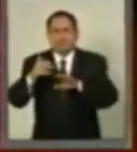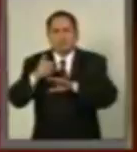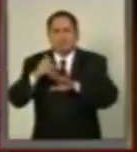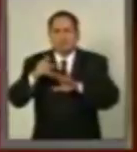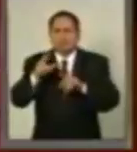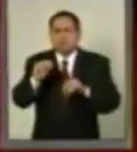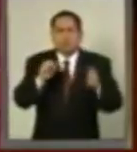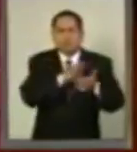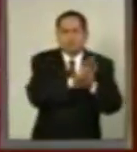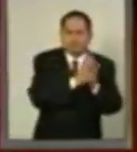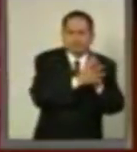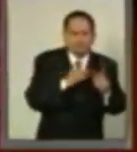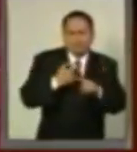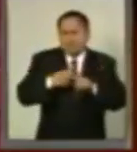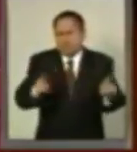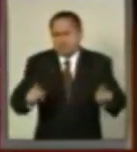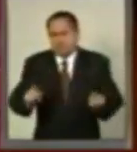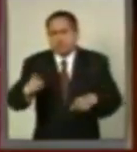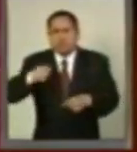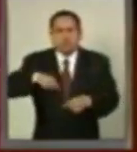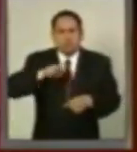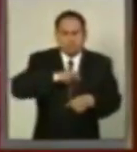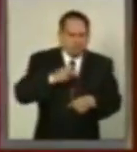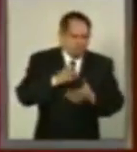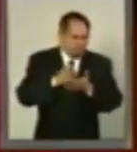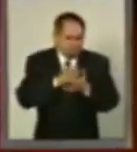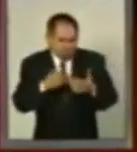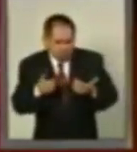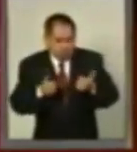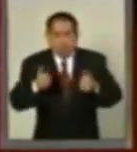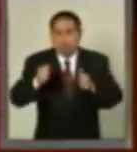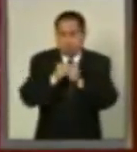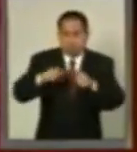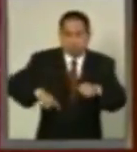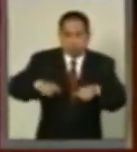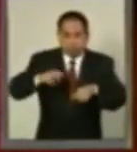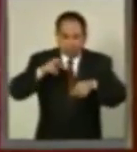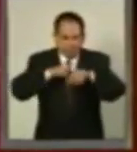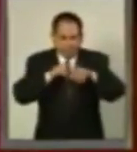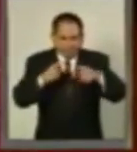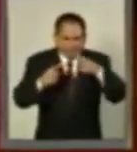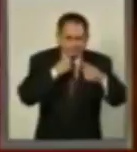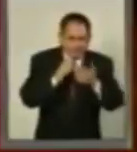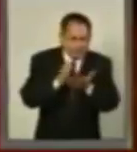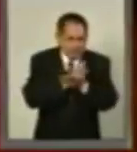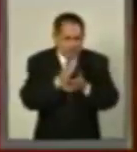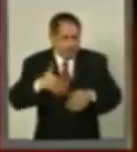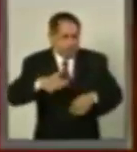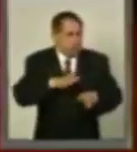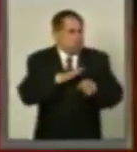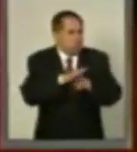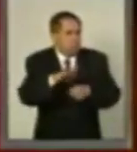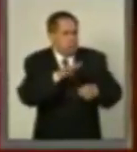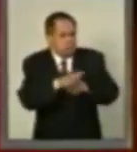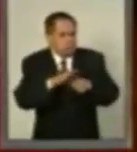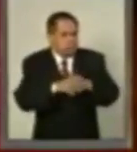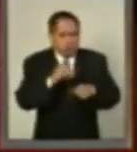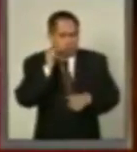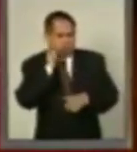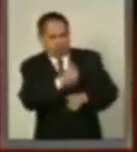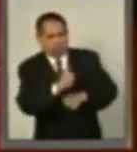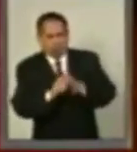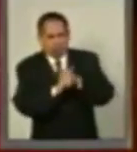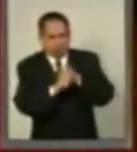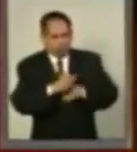estamos en un proceso, y lo puede preguntar con los gobiernos de los estados, buscando que ellos solucionen lo